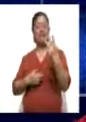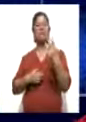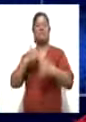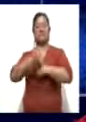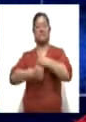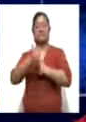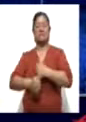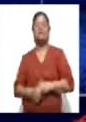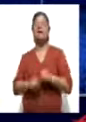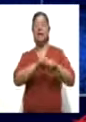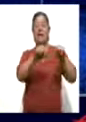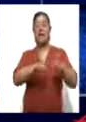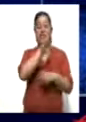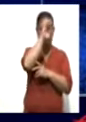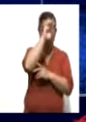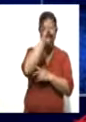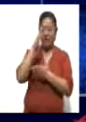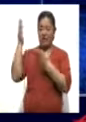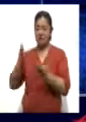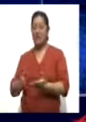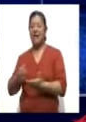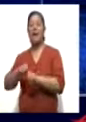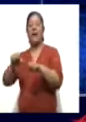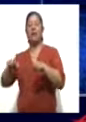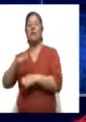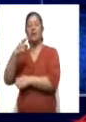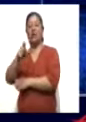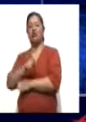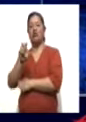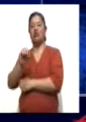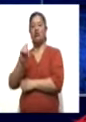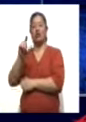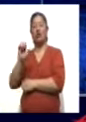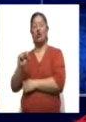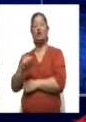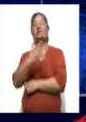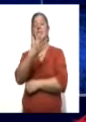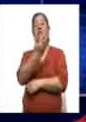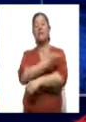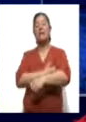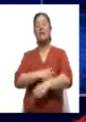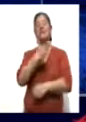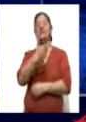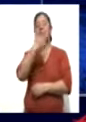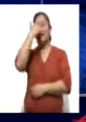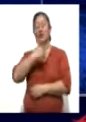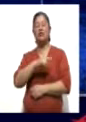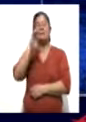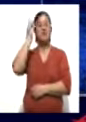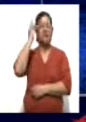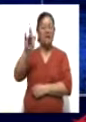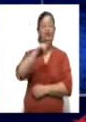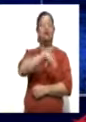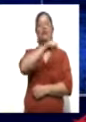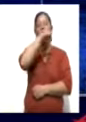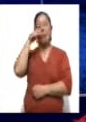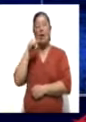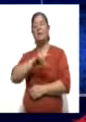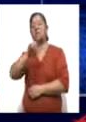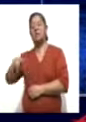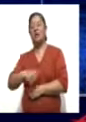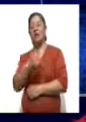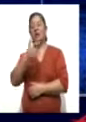del Monterrey recibe al equipo de los Xolos a las 5 de la tarde, Santos ante Juárez a las 7 de la noche y para cerrar la jornada,